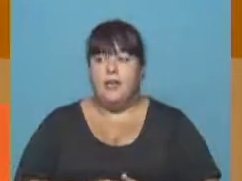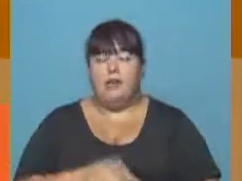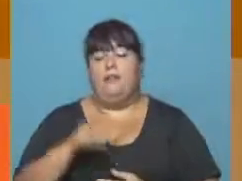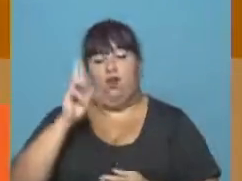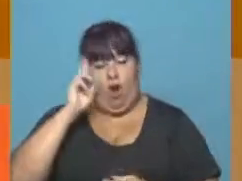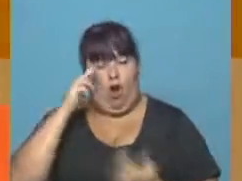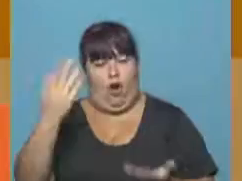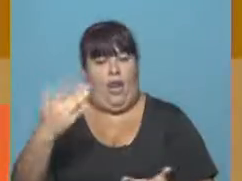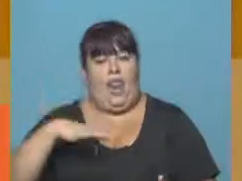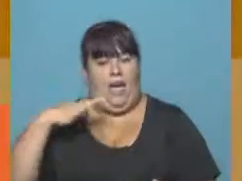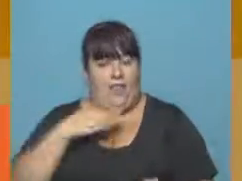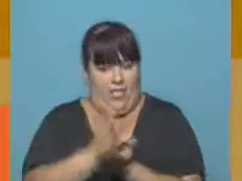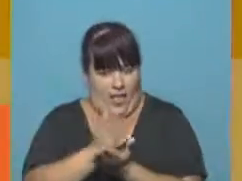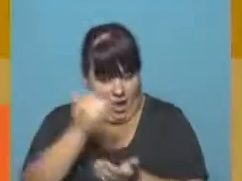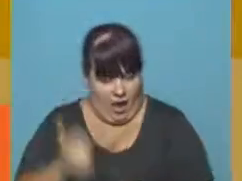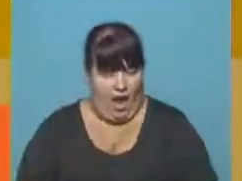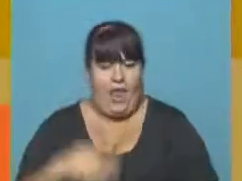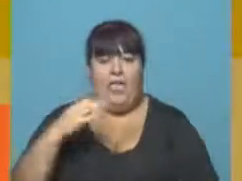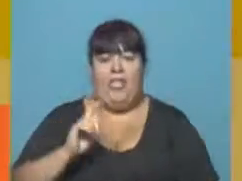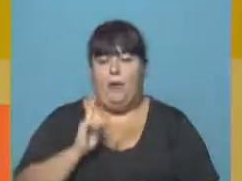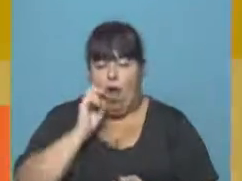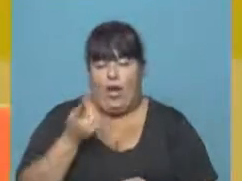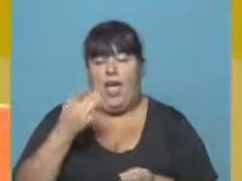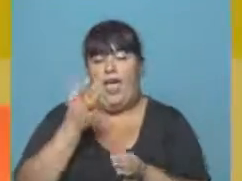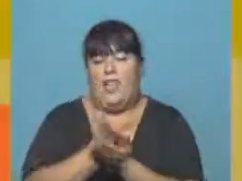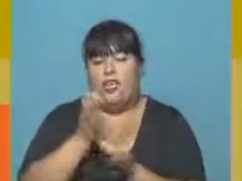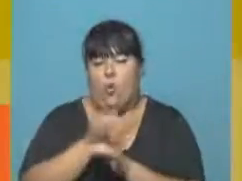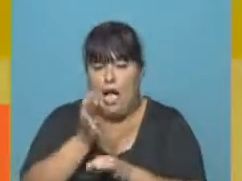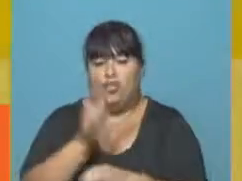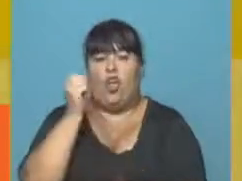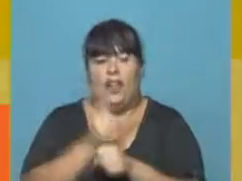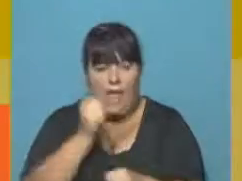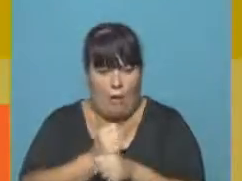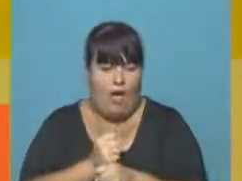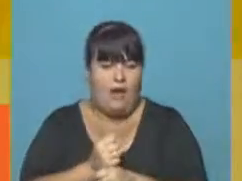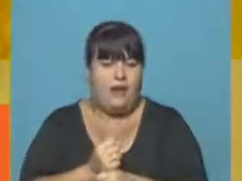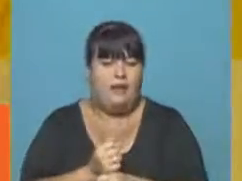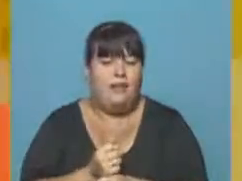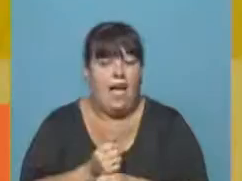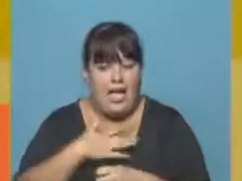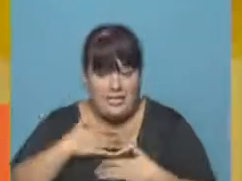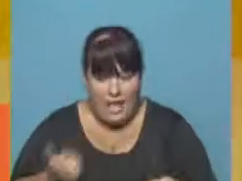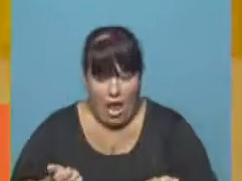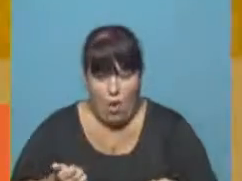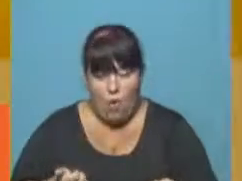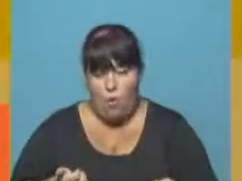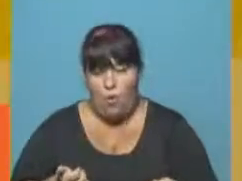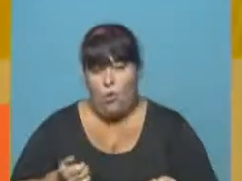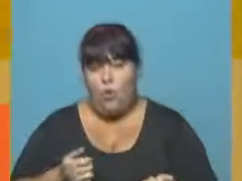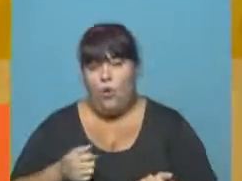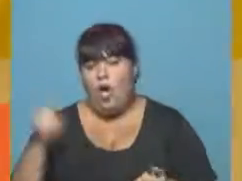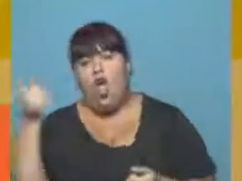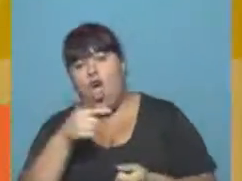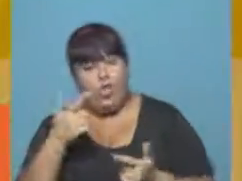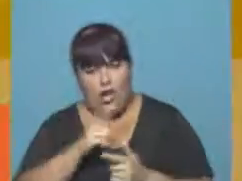honrar el derecho a la vida, honrar el derecho a la educación, al trabajo, a la salud. Nadie está en